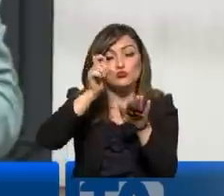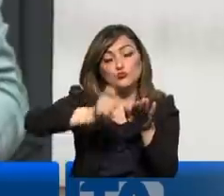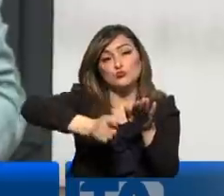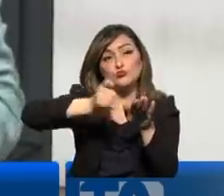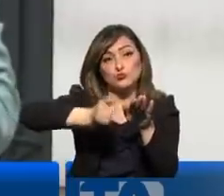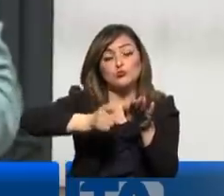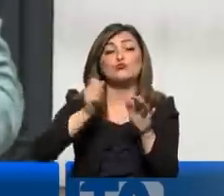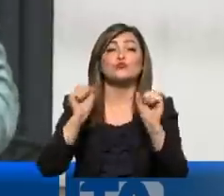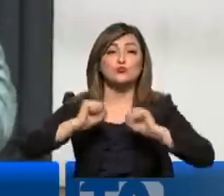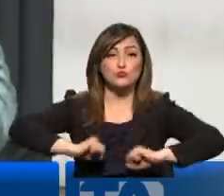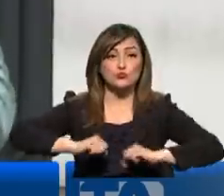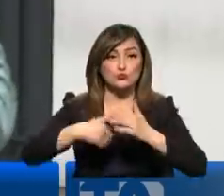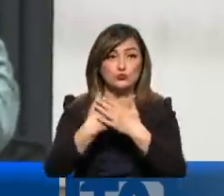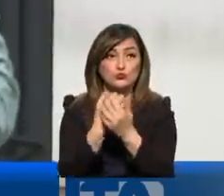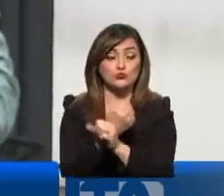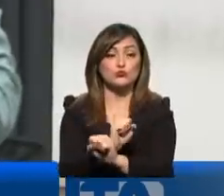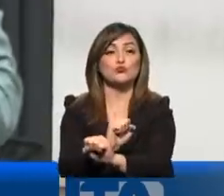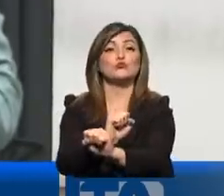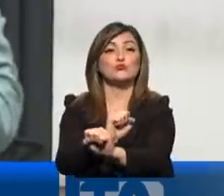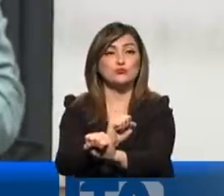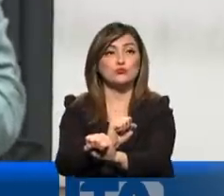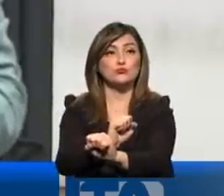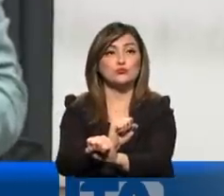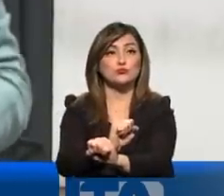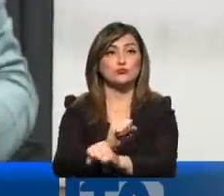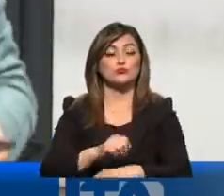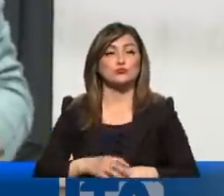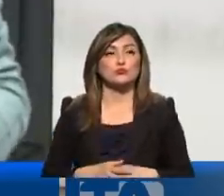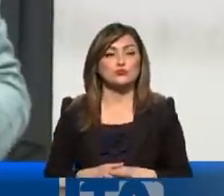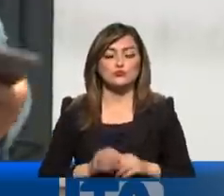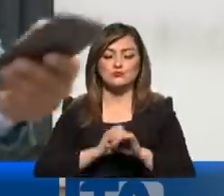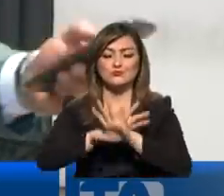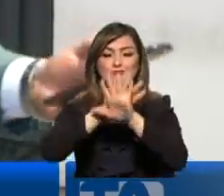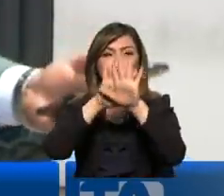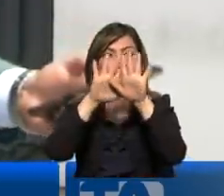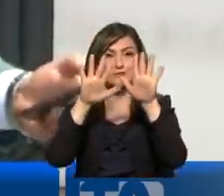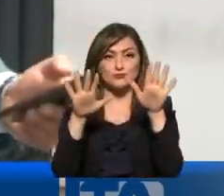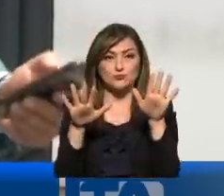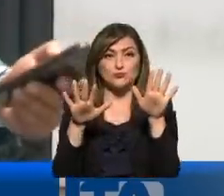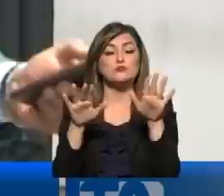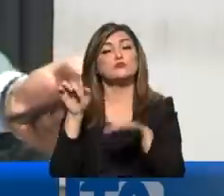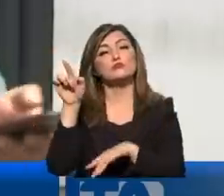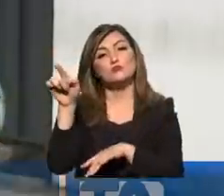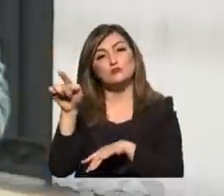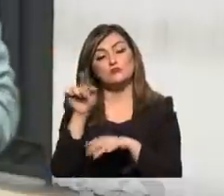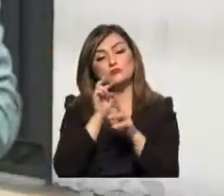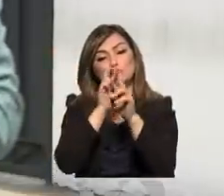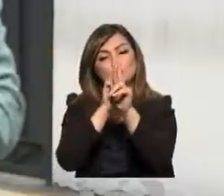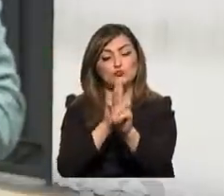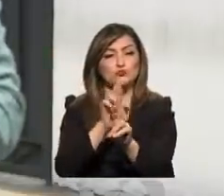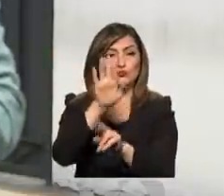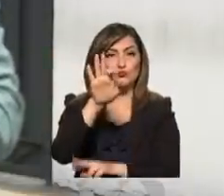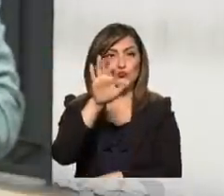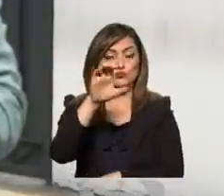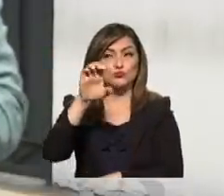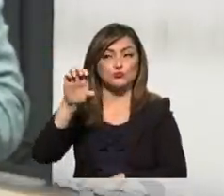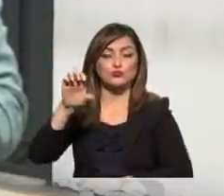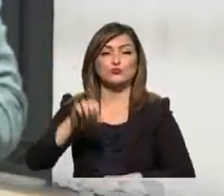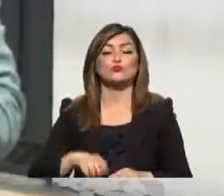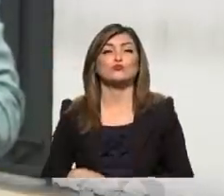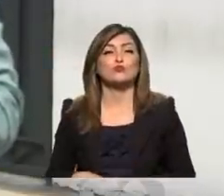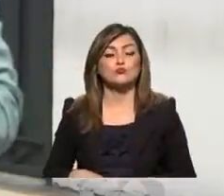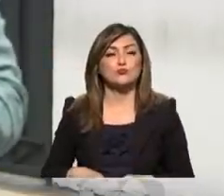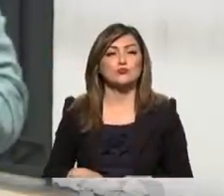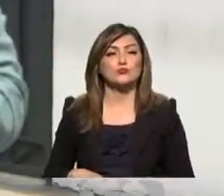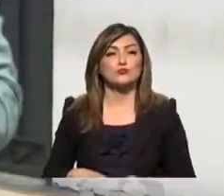podrá presentar un nuevo recurso de ampliación o aclaración que deberá ser respondido por este Tribunal